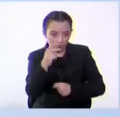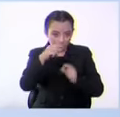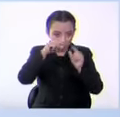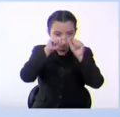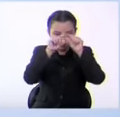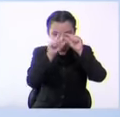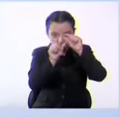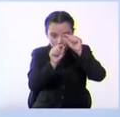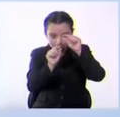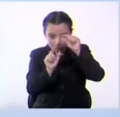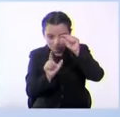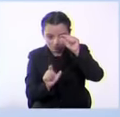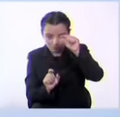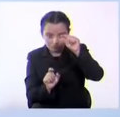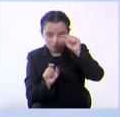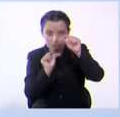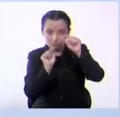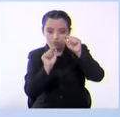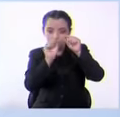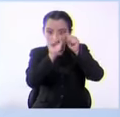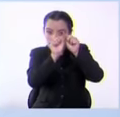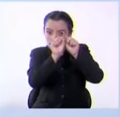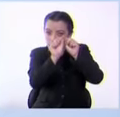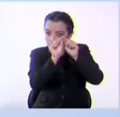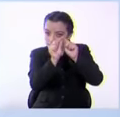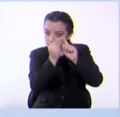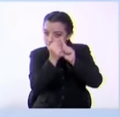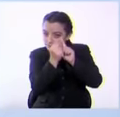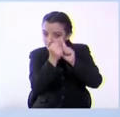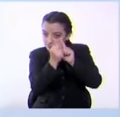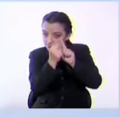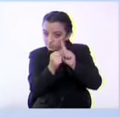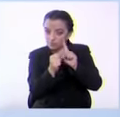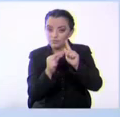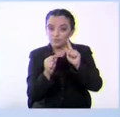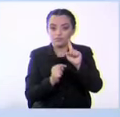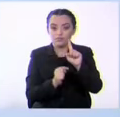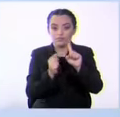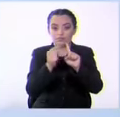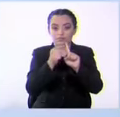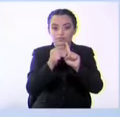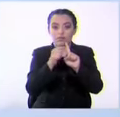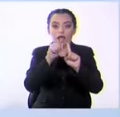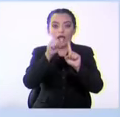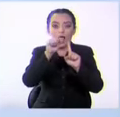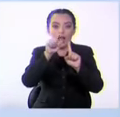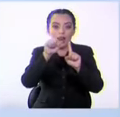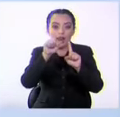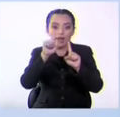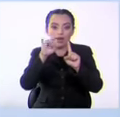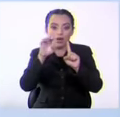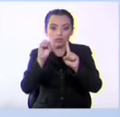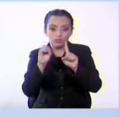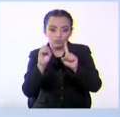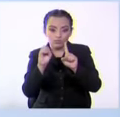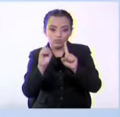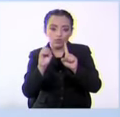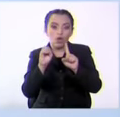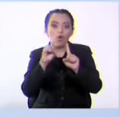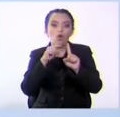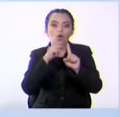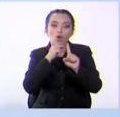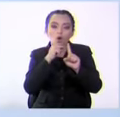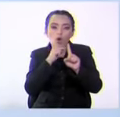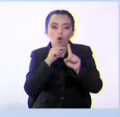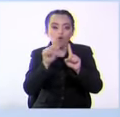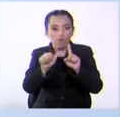locus específico, podríamos tener un alelo que fuera o que se va a representar por el rojo y otro que